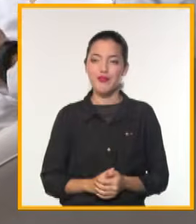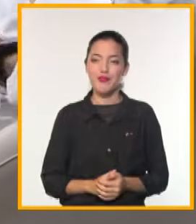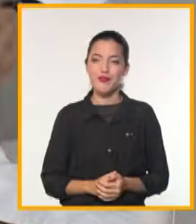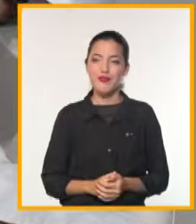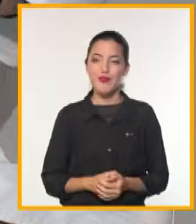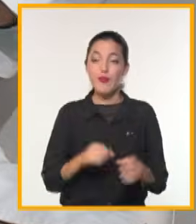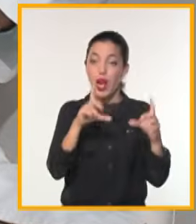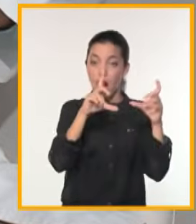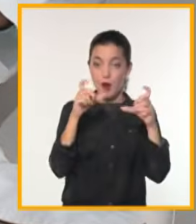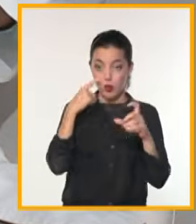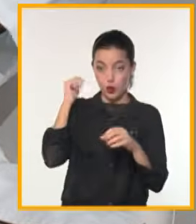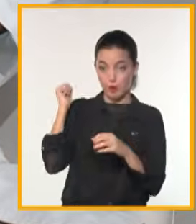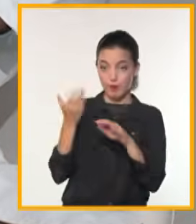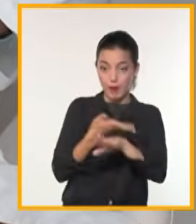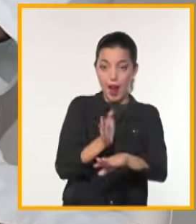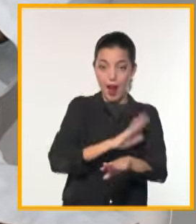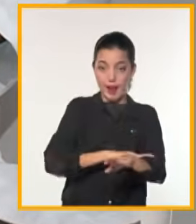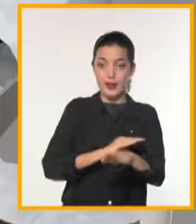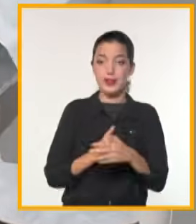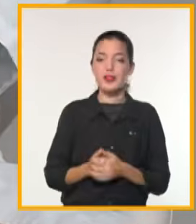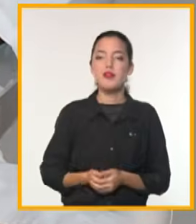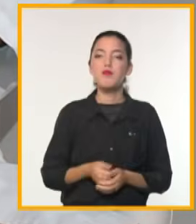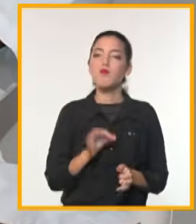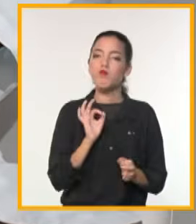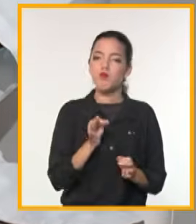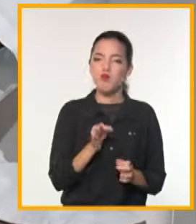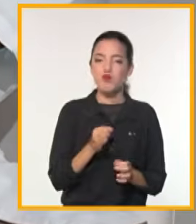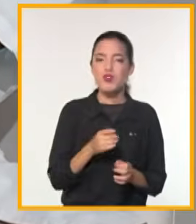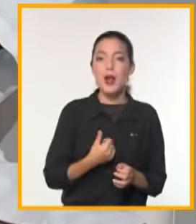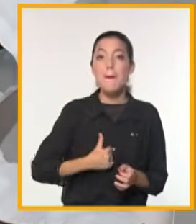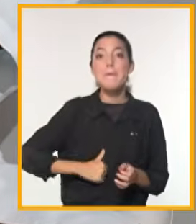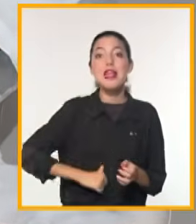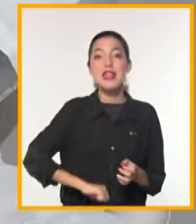niña. Lisette y yo tenemos una relación muy